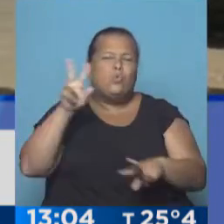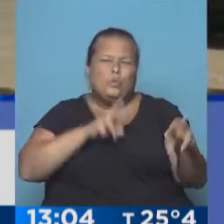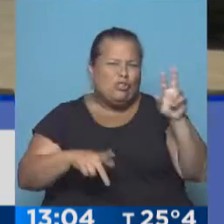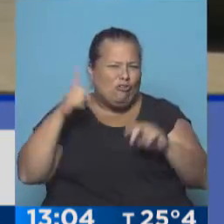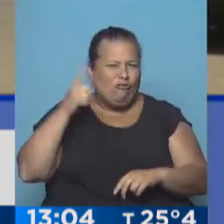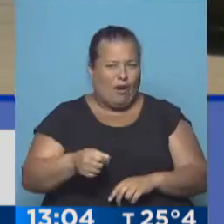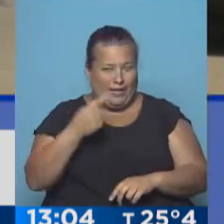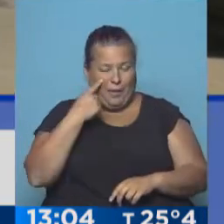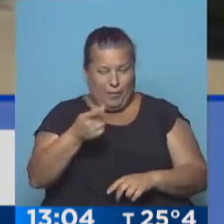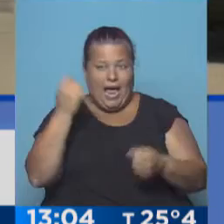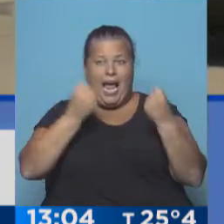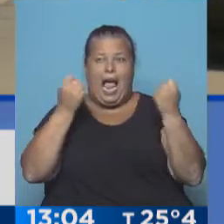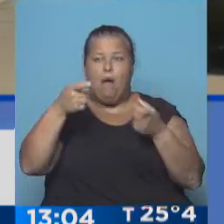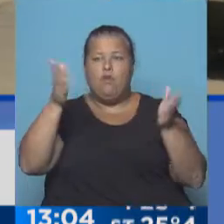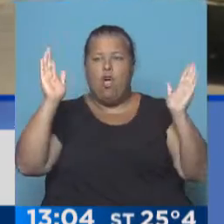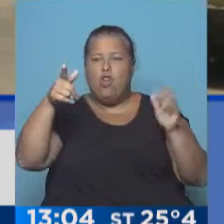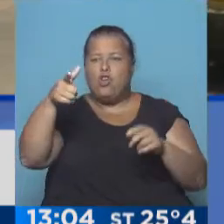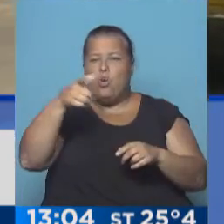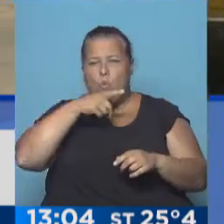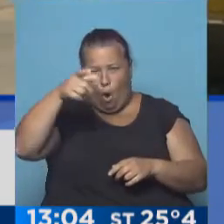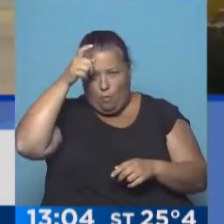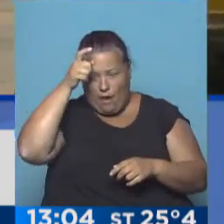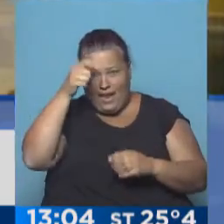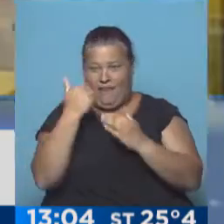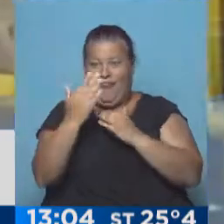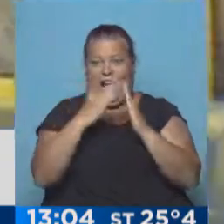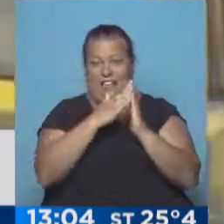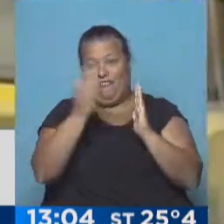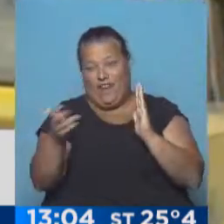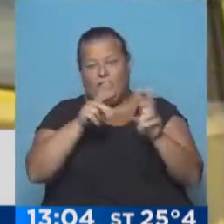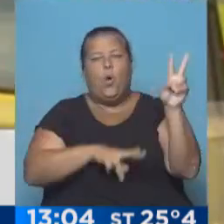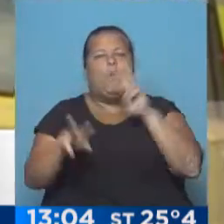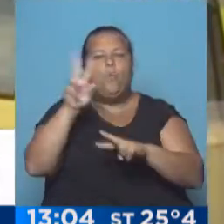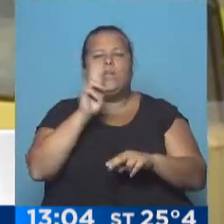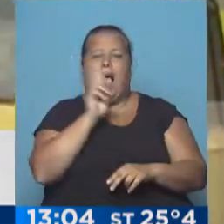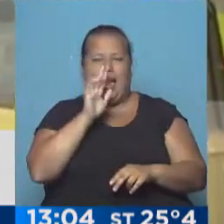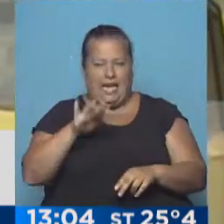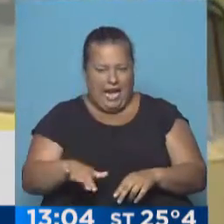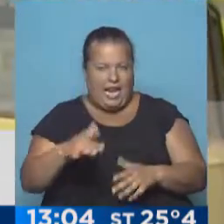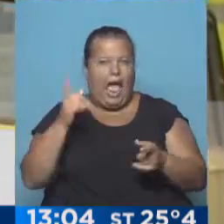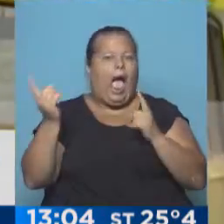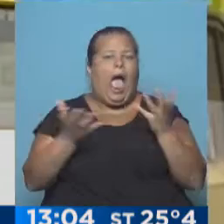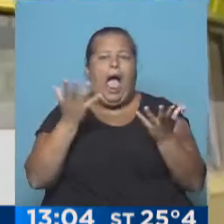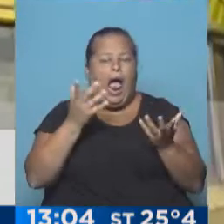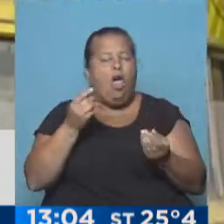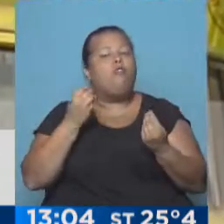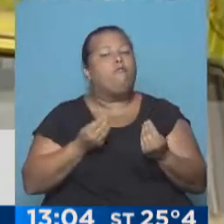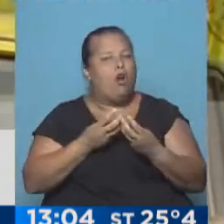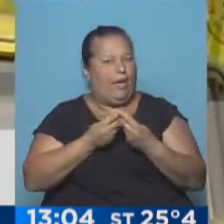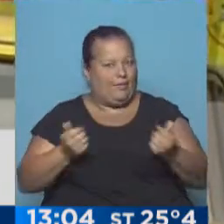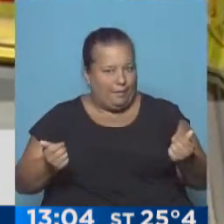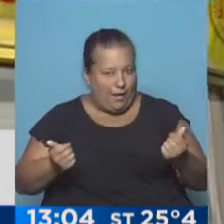ustedes ven que hay un camión de bomberos enfrente de la casa está buscando a la nena en algún lugar porque está